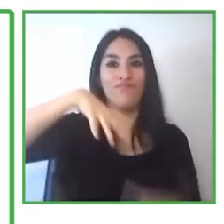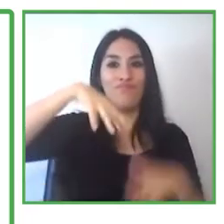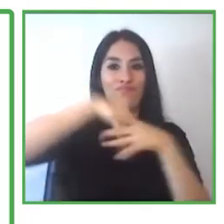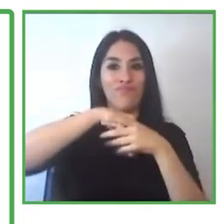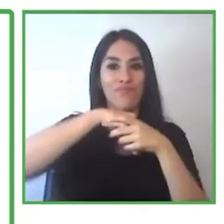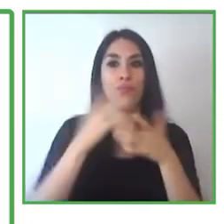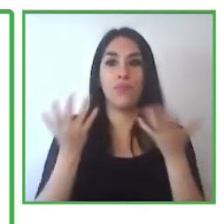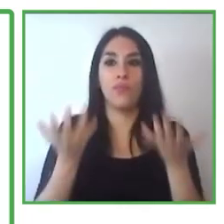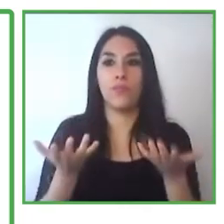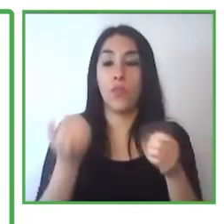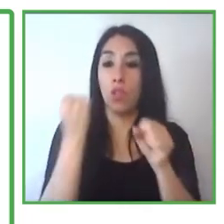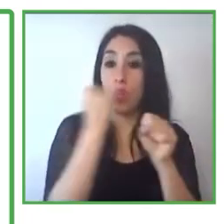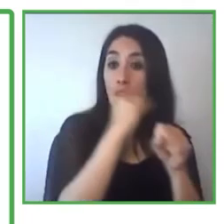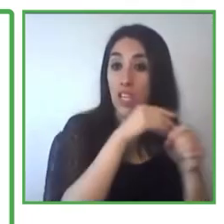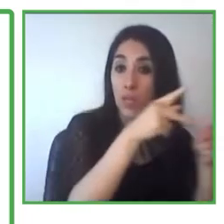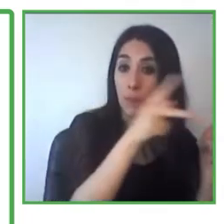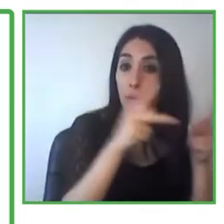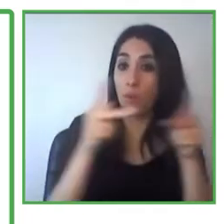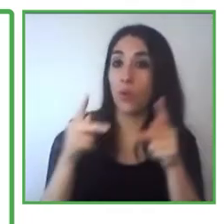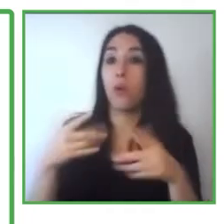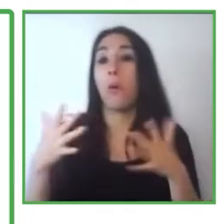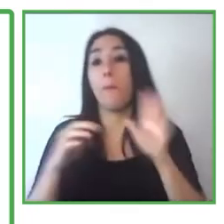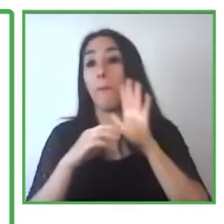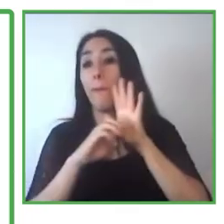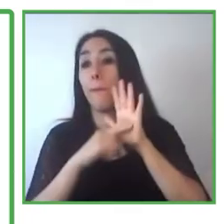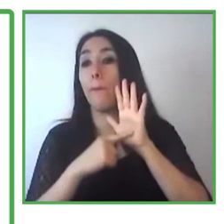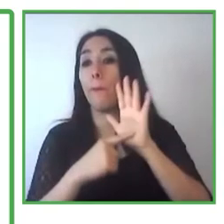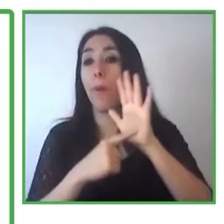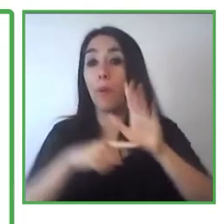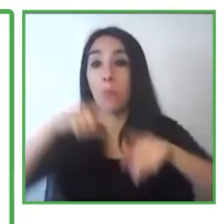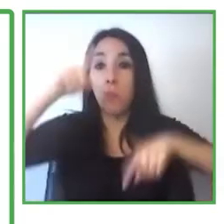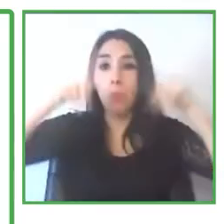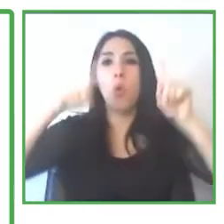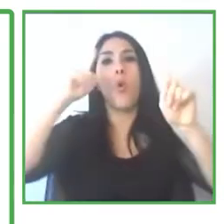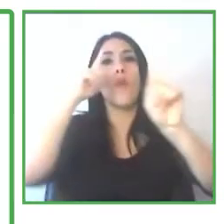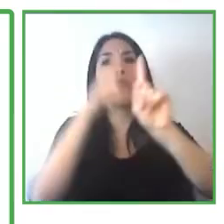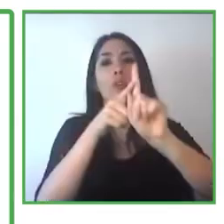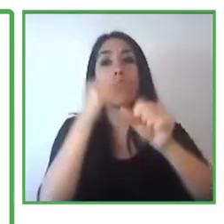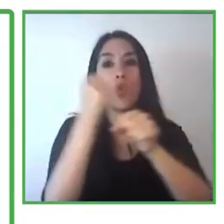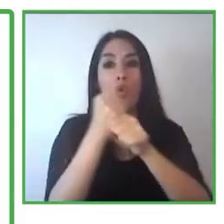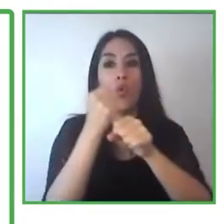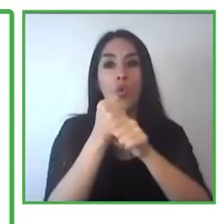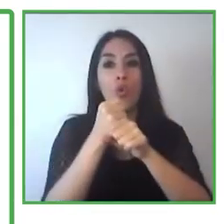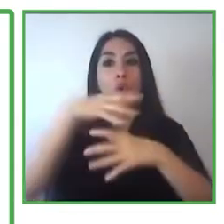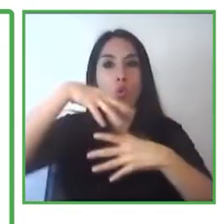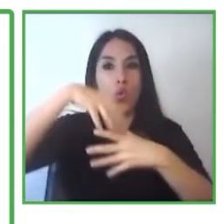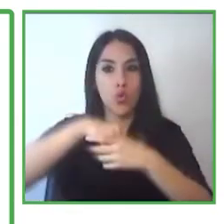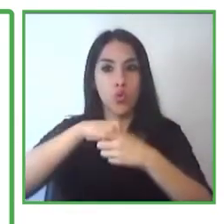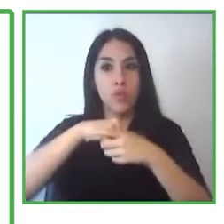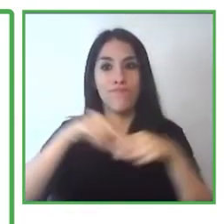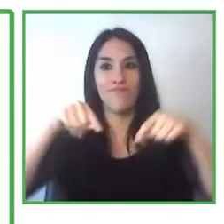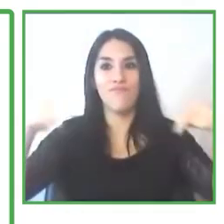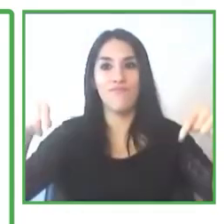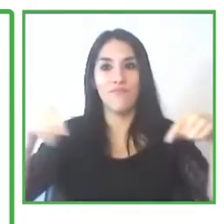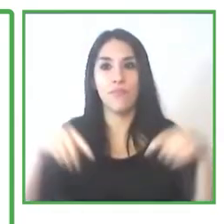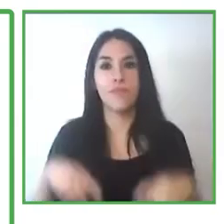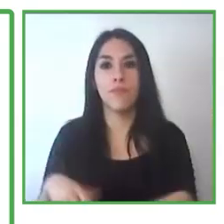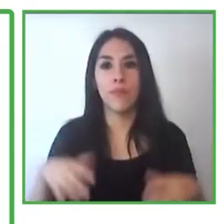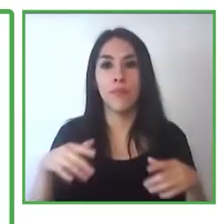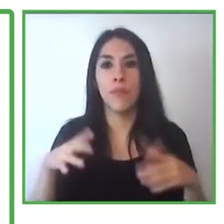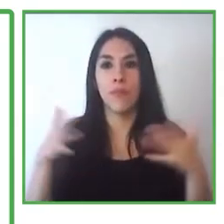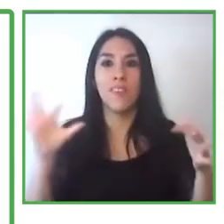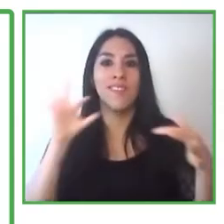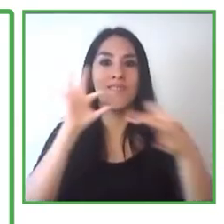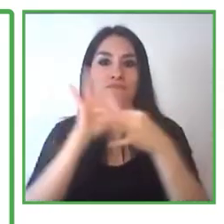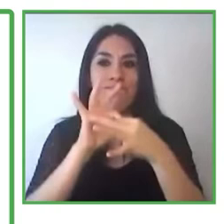entidades que tienen expertise en la inserción laboral, el pertenecer a la red Incorpora significa que pones como un objetivo prioritario la